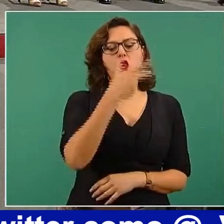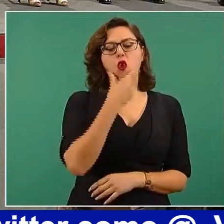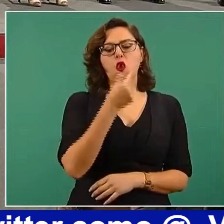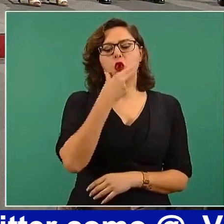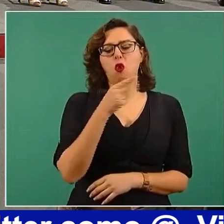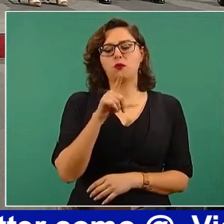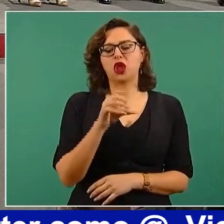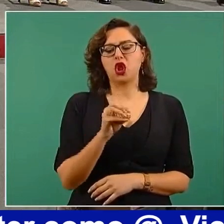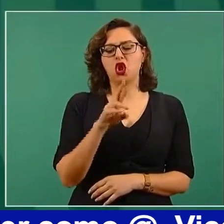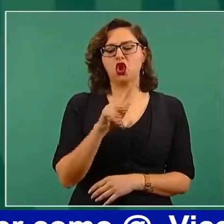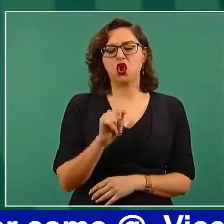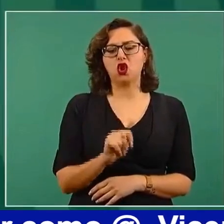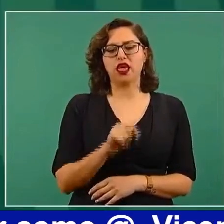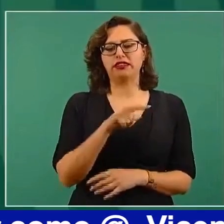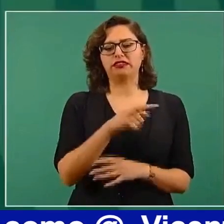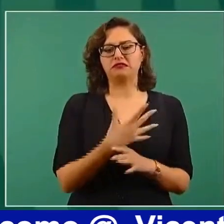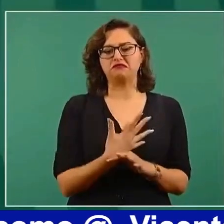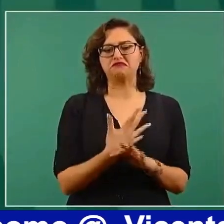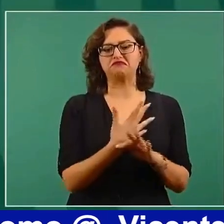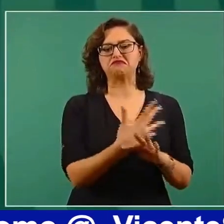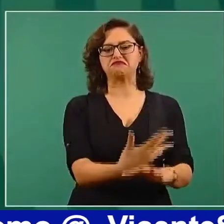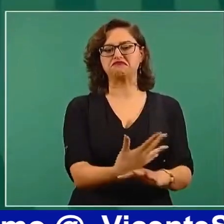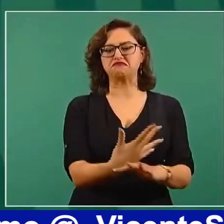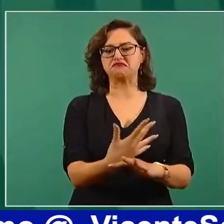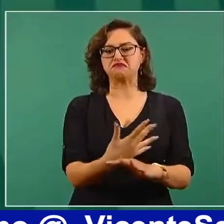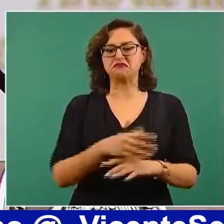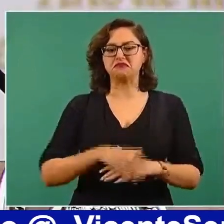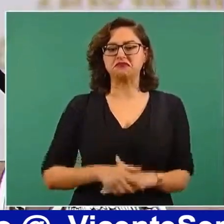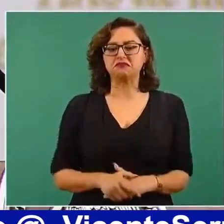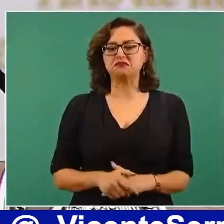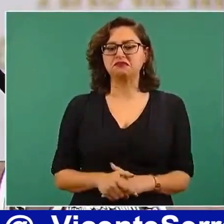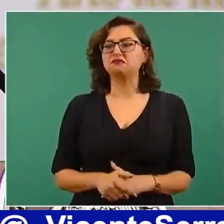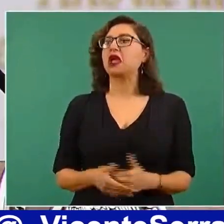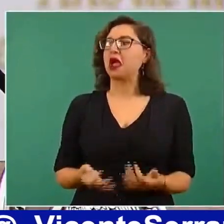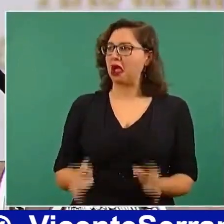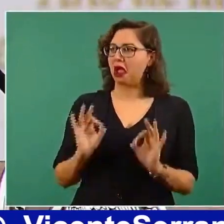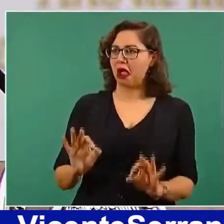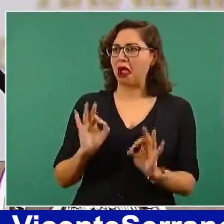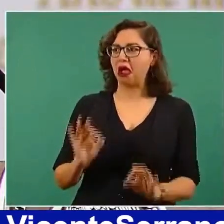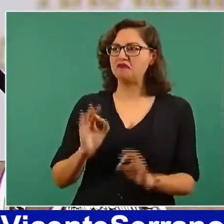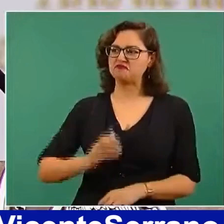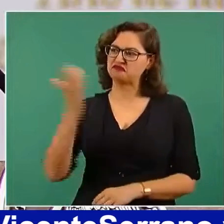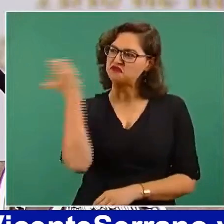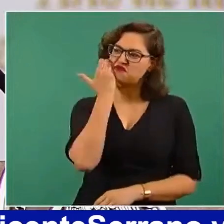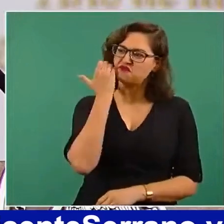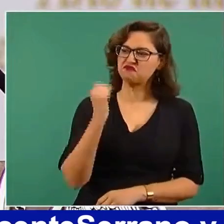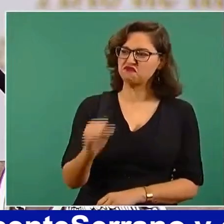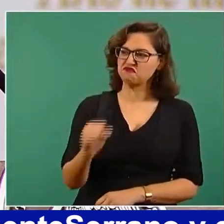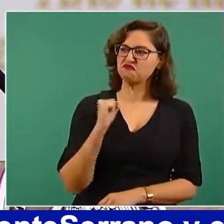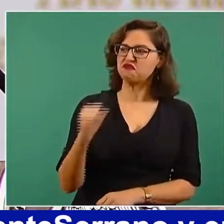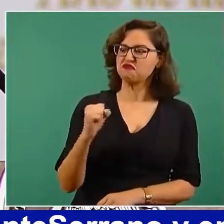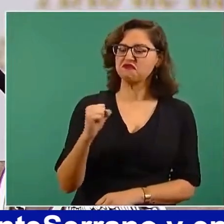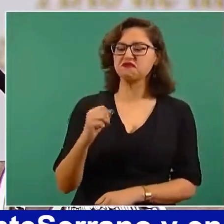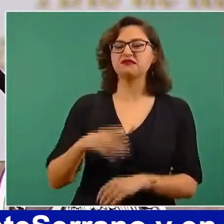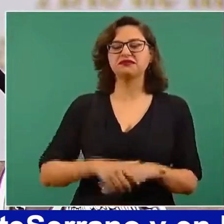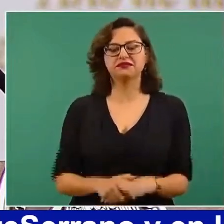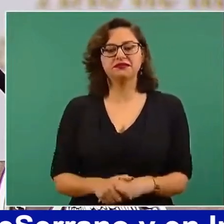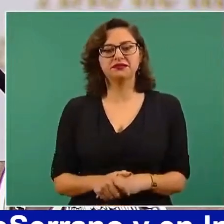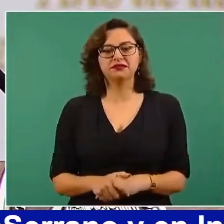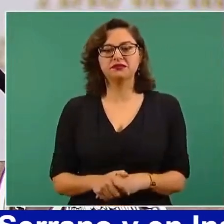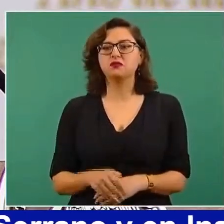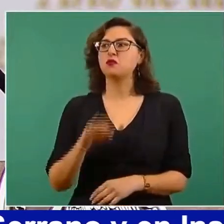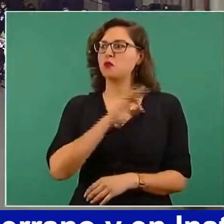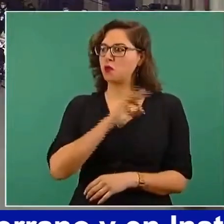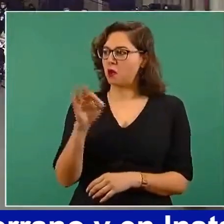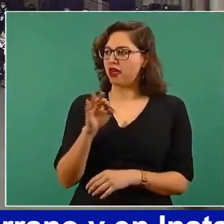Loret de Mola decir en el estudio: esto está bueno, está chingón. ¿Será que se pueda